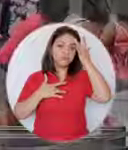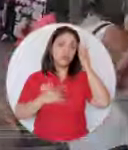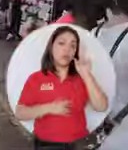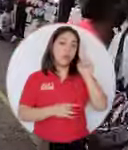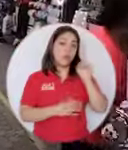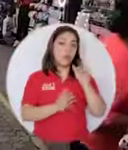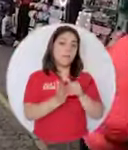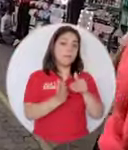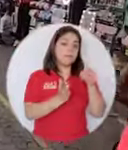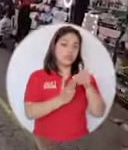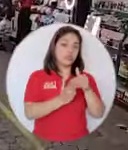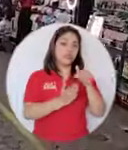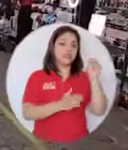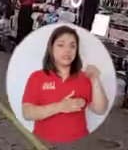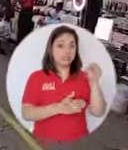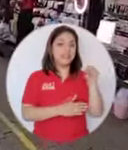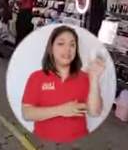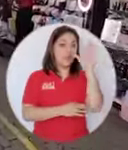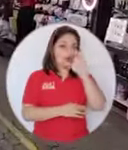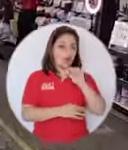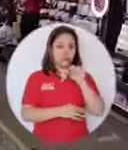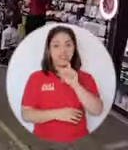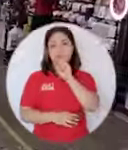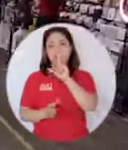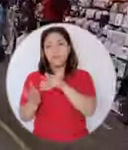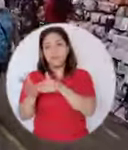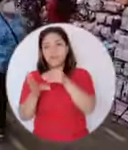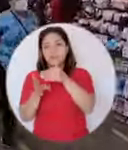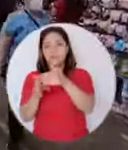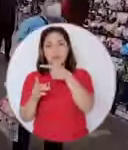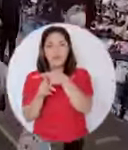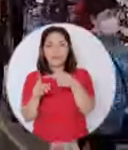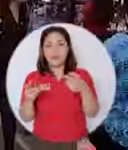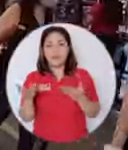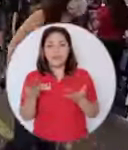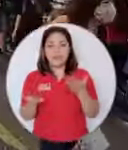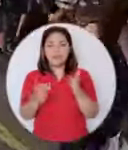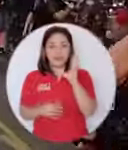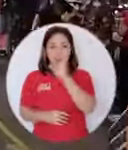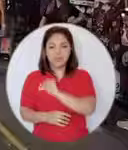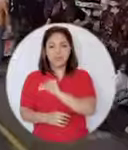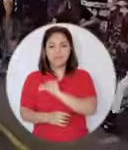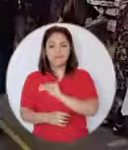cuenta. Bueno, 1 millón sí, 1,5 millones que no nos hemos dado que no cuenta. se dio cuenta.